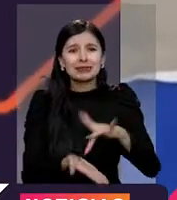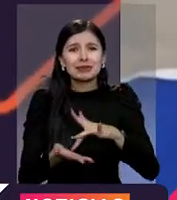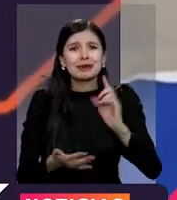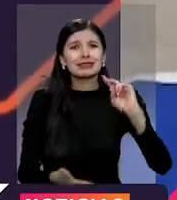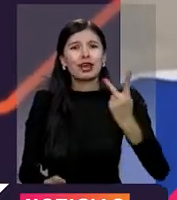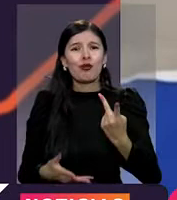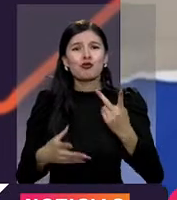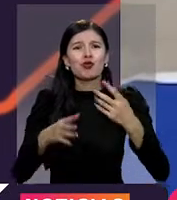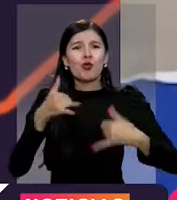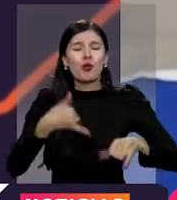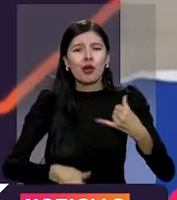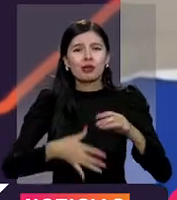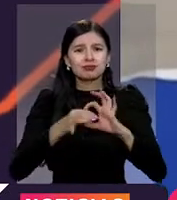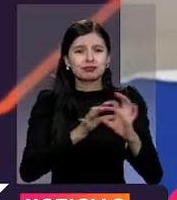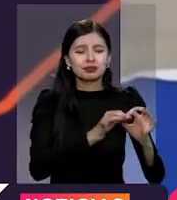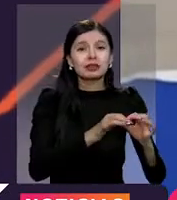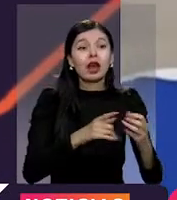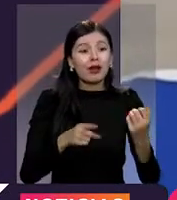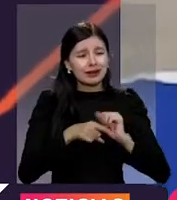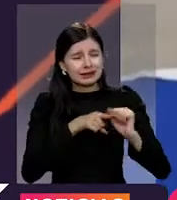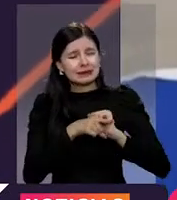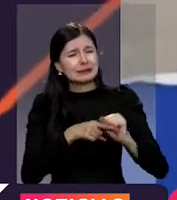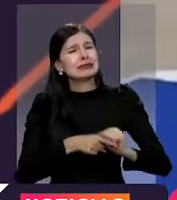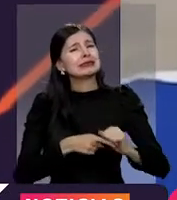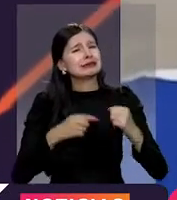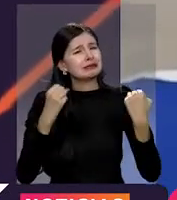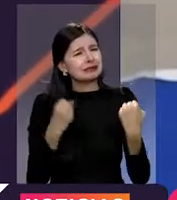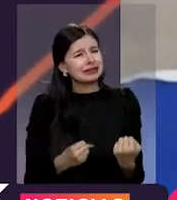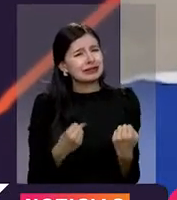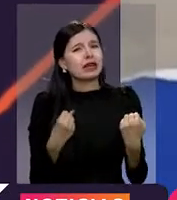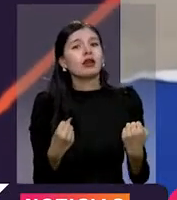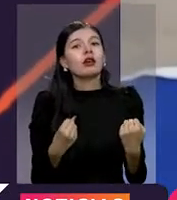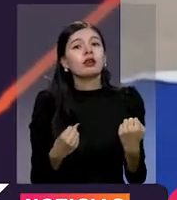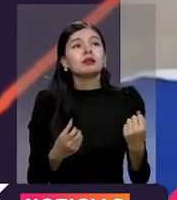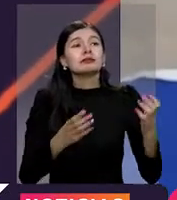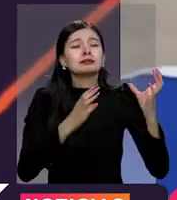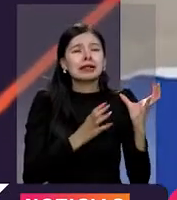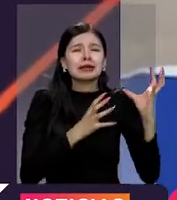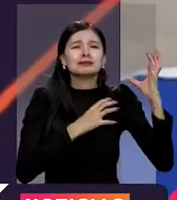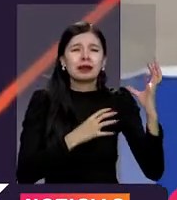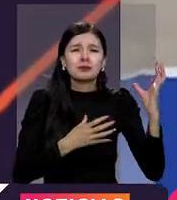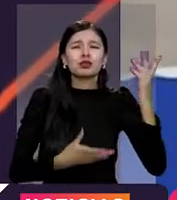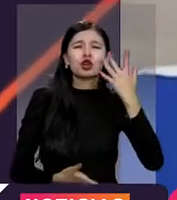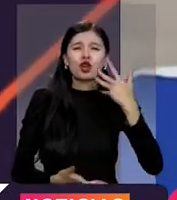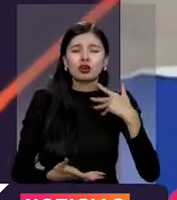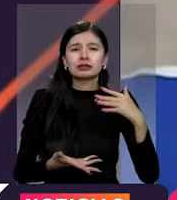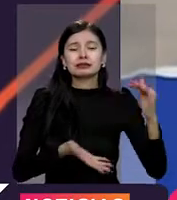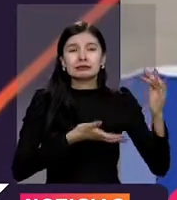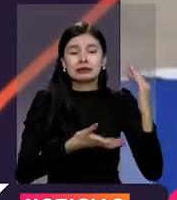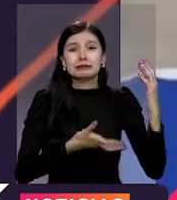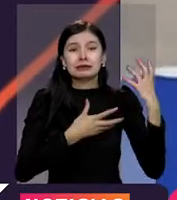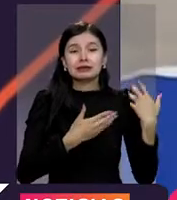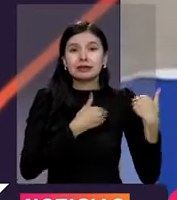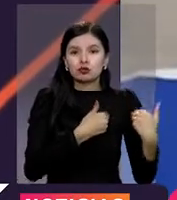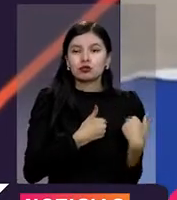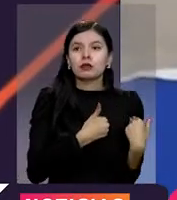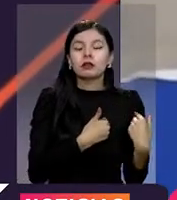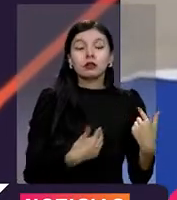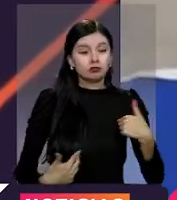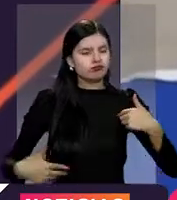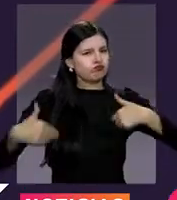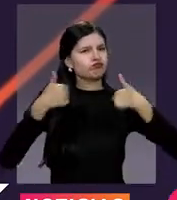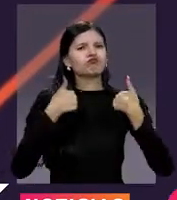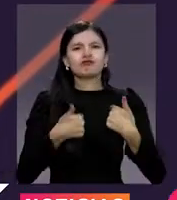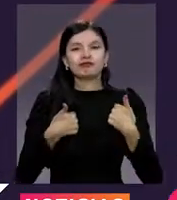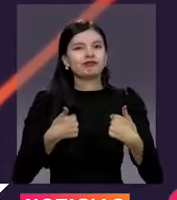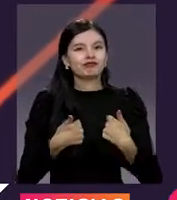entrenamiento está muy pesado las cargas aumentan cada vez más estoy muy bien estoy muy